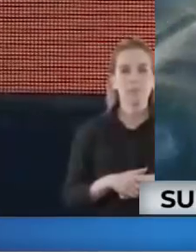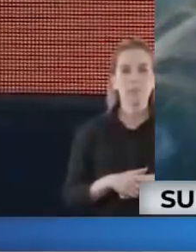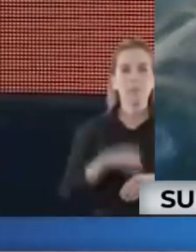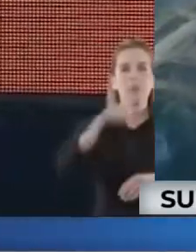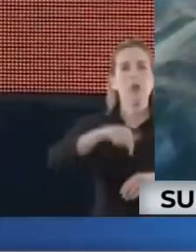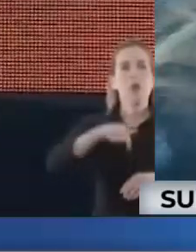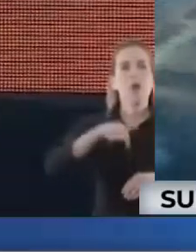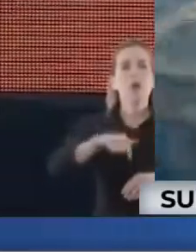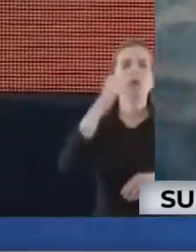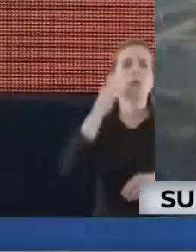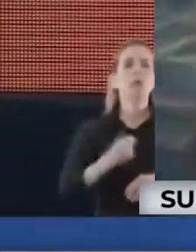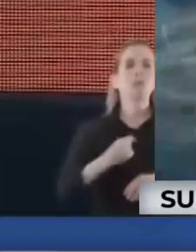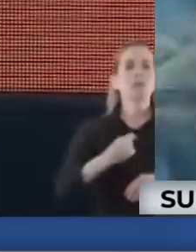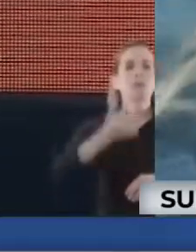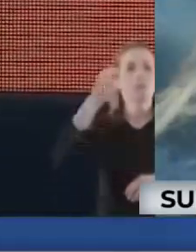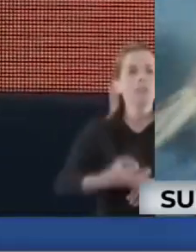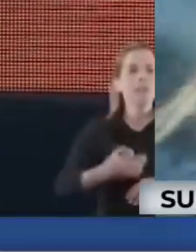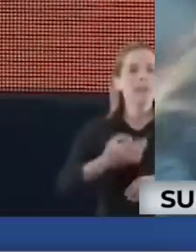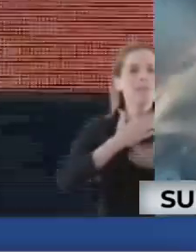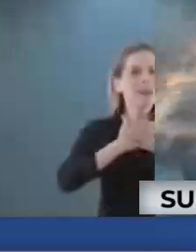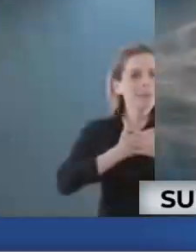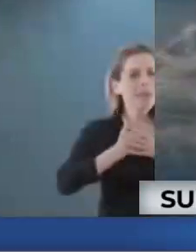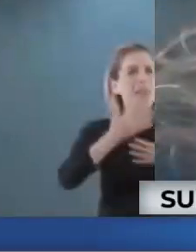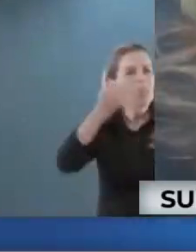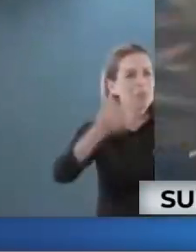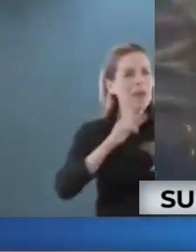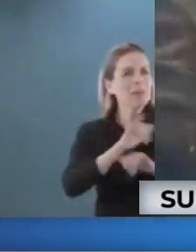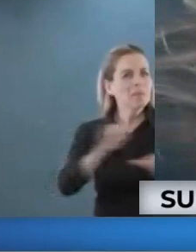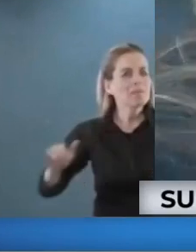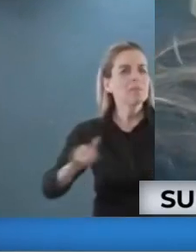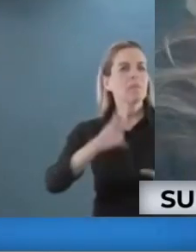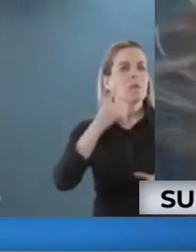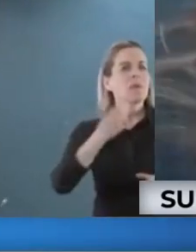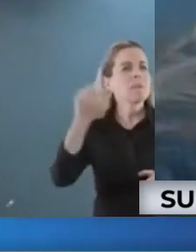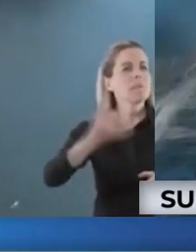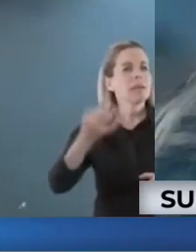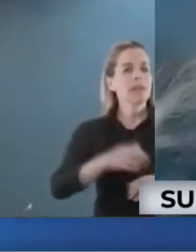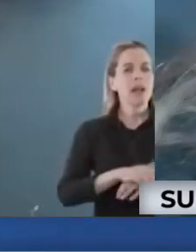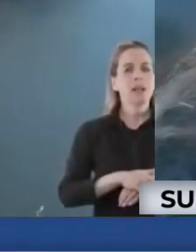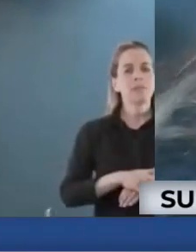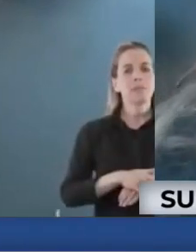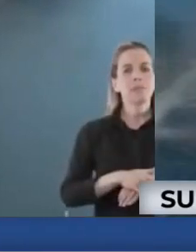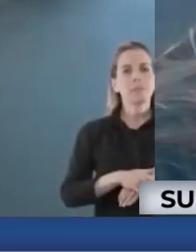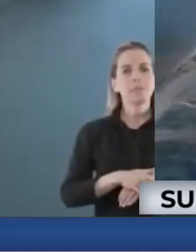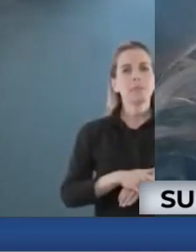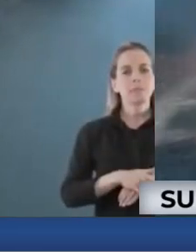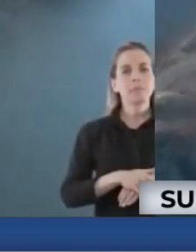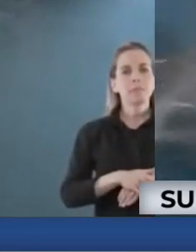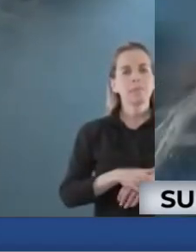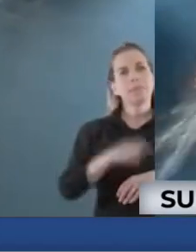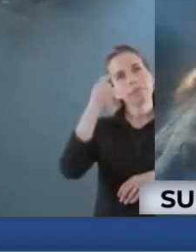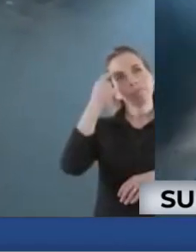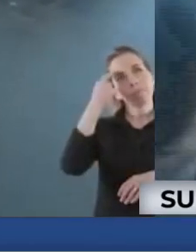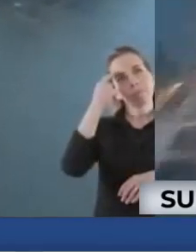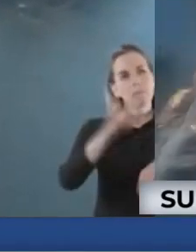mejor tienen, no son tan jóvenes y que tienen 40, 45 años, están fuera del mercado laboral, y esto realmente es una